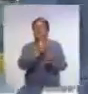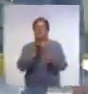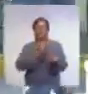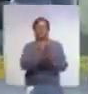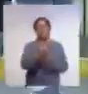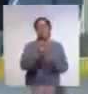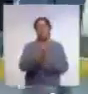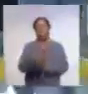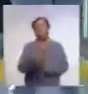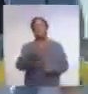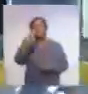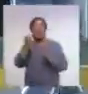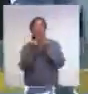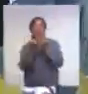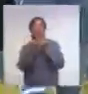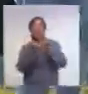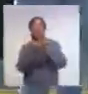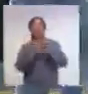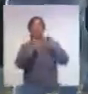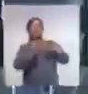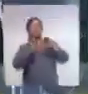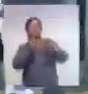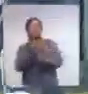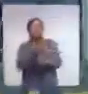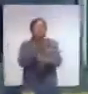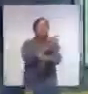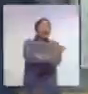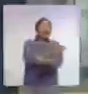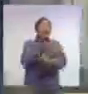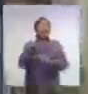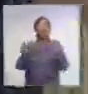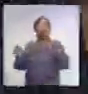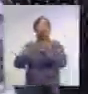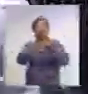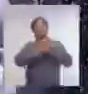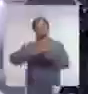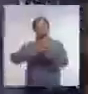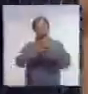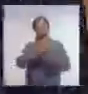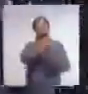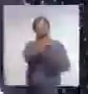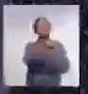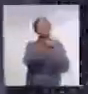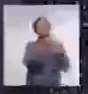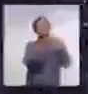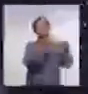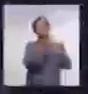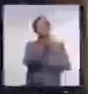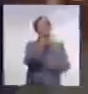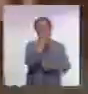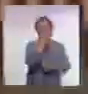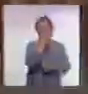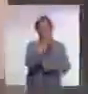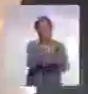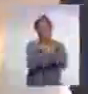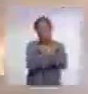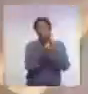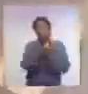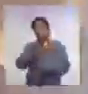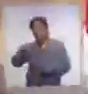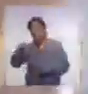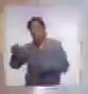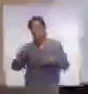materia de prevención a través de la coordinación con dependencias e instituciones educativas, quienes han ayudado a fortalecer las labores de